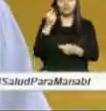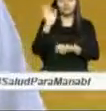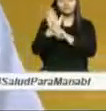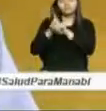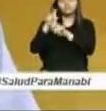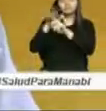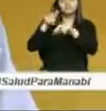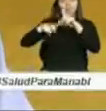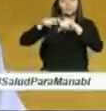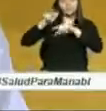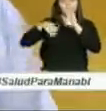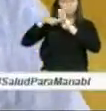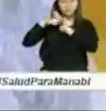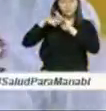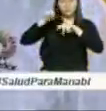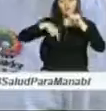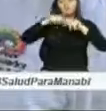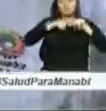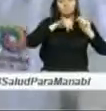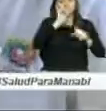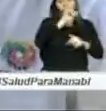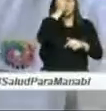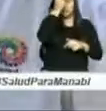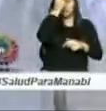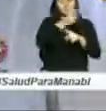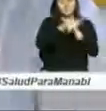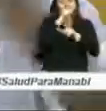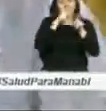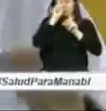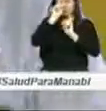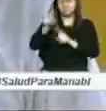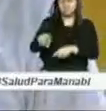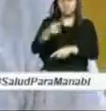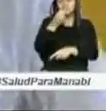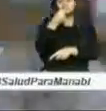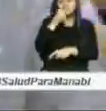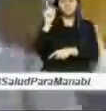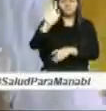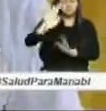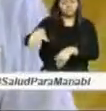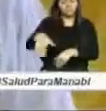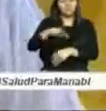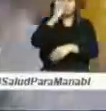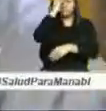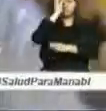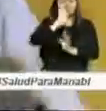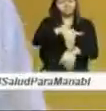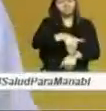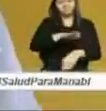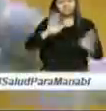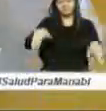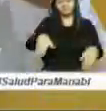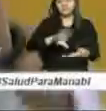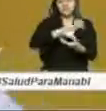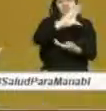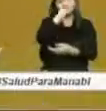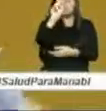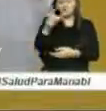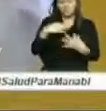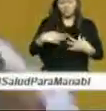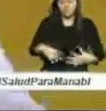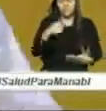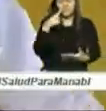bancarios, para sus sucretizaciones y para la gente, que no haya medicinas, que no haya hospitales, que no haya colegios, que no haya